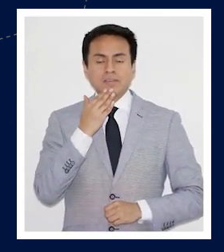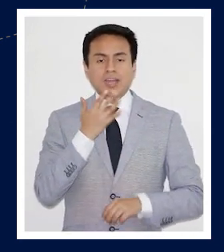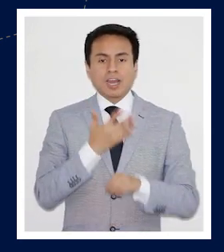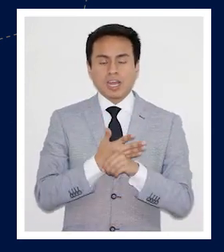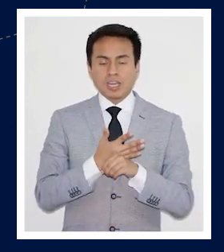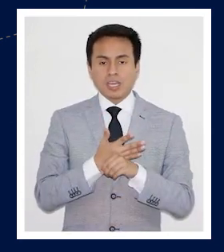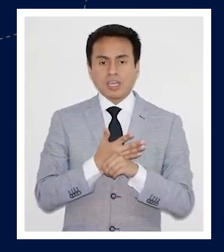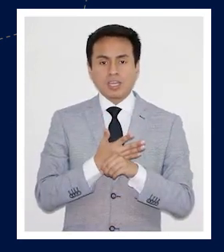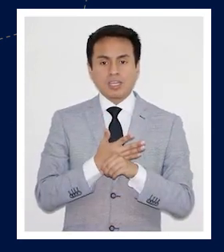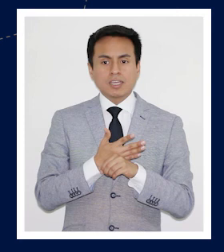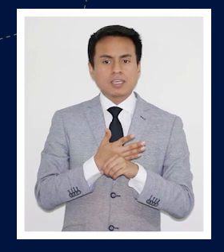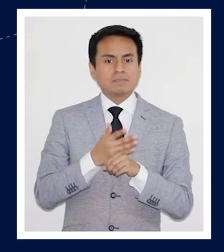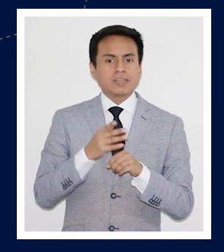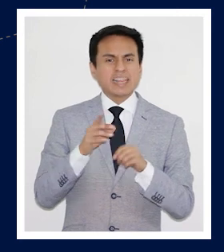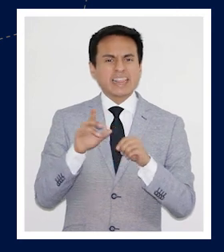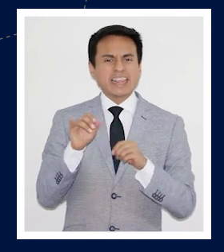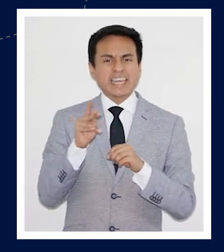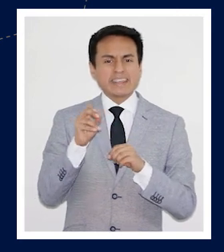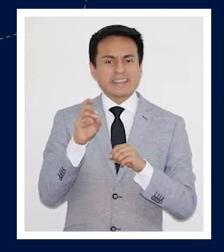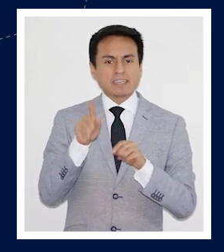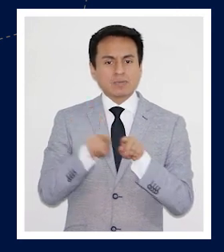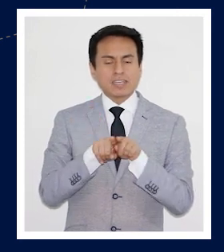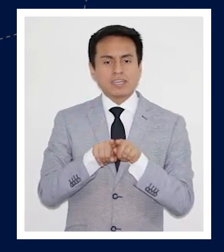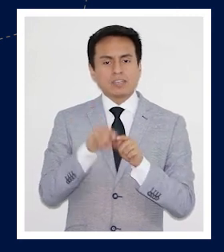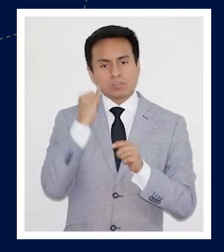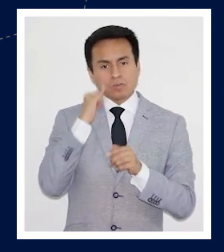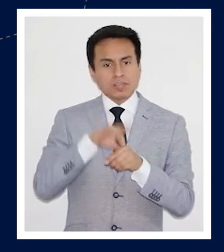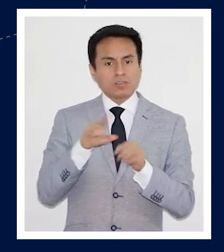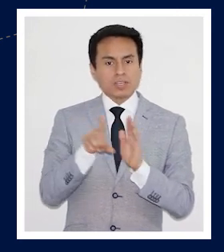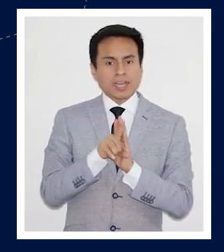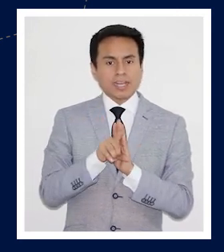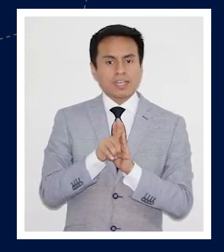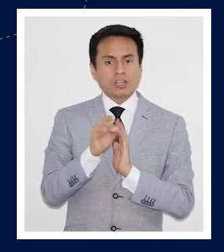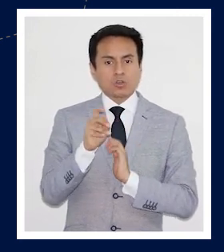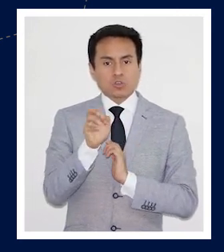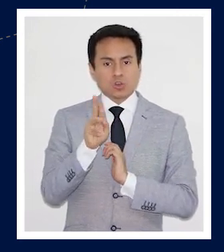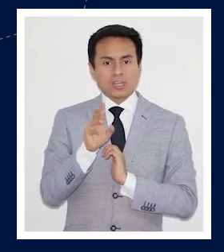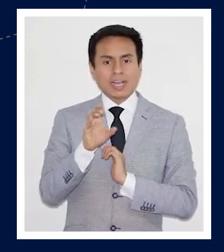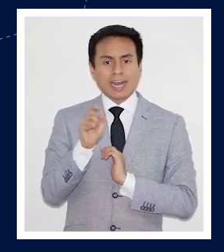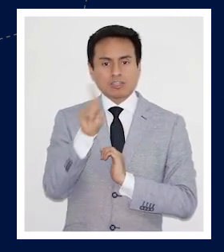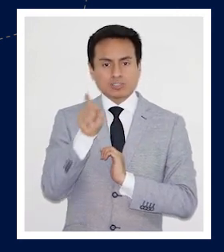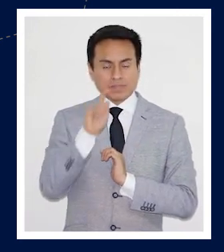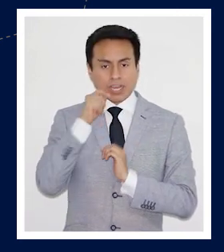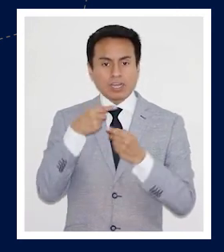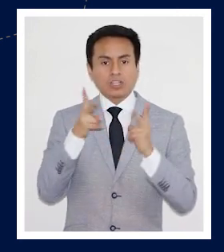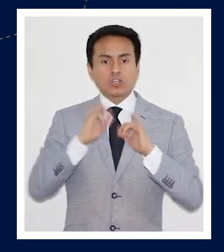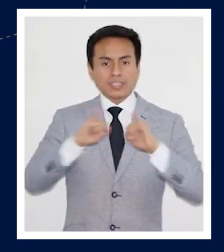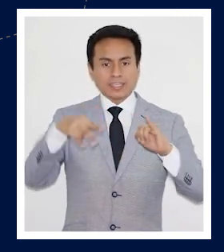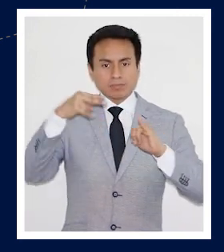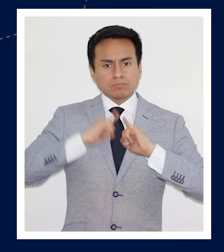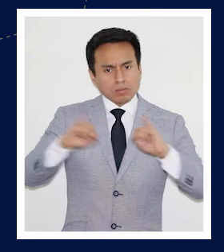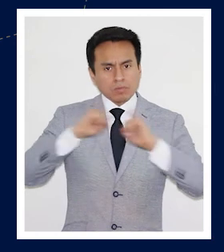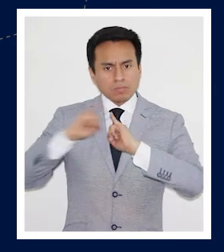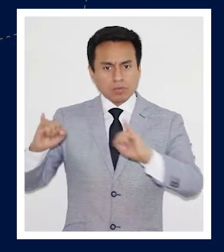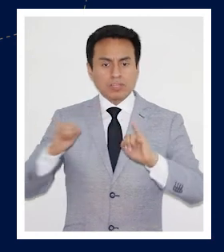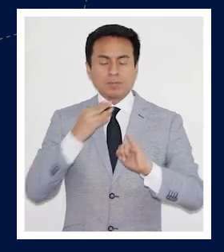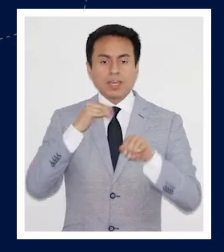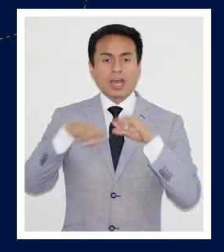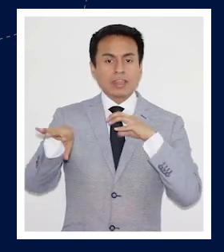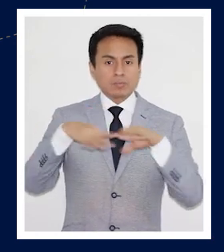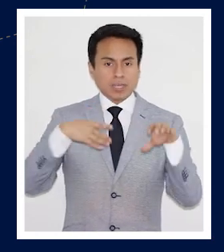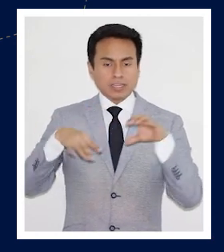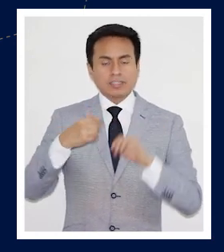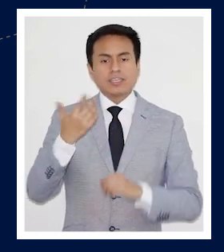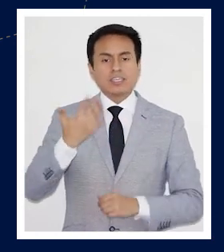easy@sml.gov.cl. Tenemos un LinkedIn que se llama Instituto Médico Legal Dr. Carlos Ibar, donde nosotros publicamos nuestras noticias